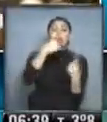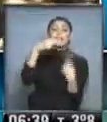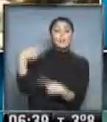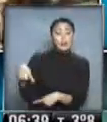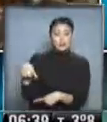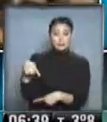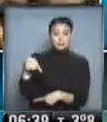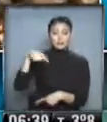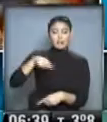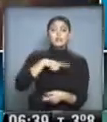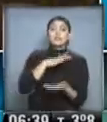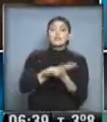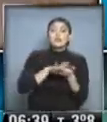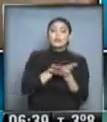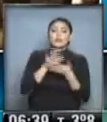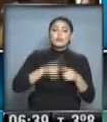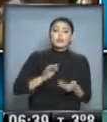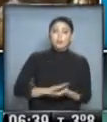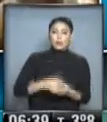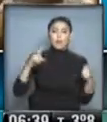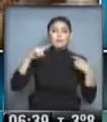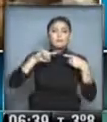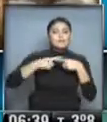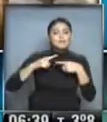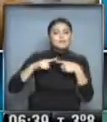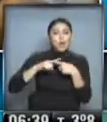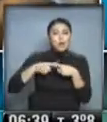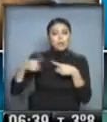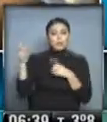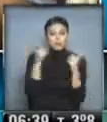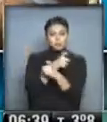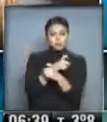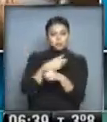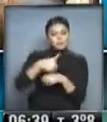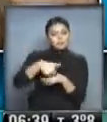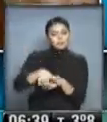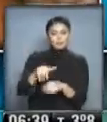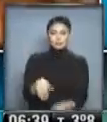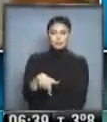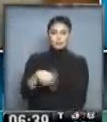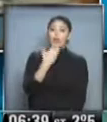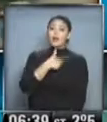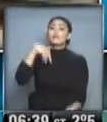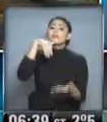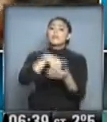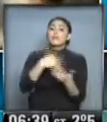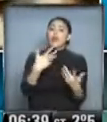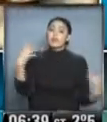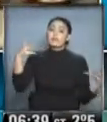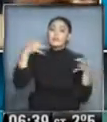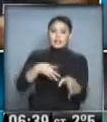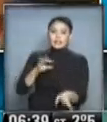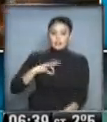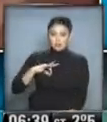país, donde la solución al conflicto político-social parece lejos de concretarse. Putin vaticinó una guerra